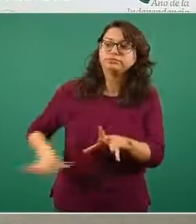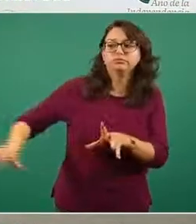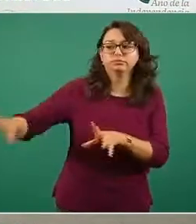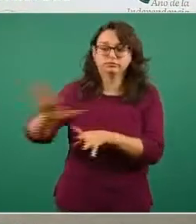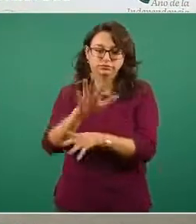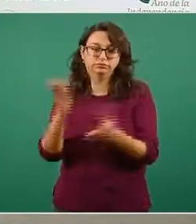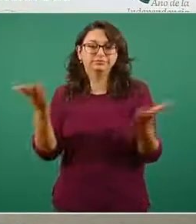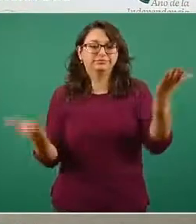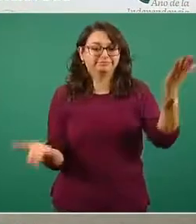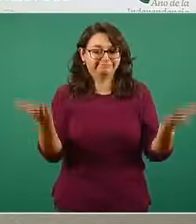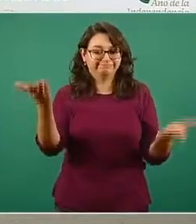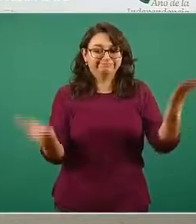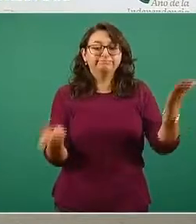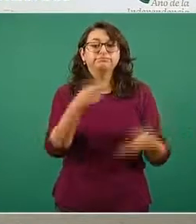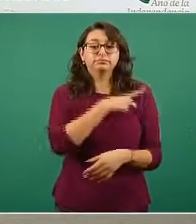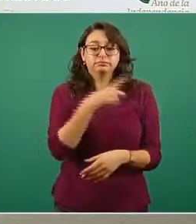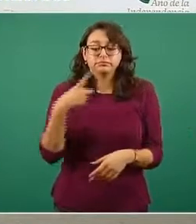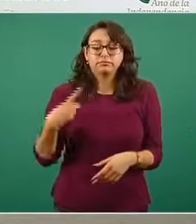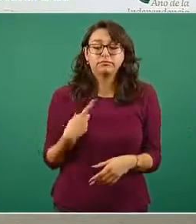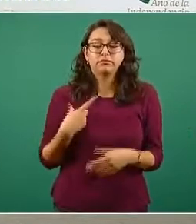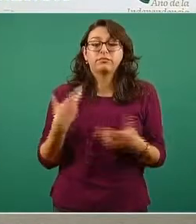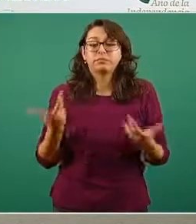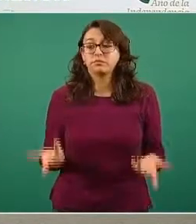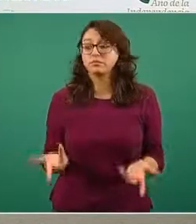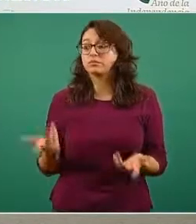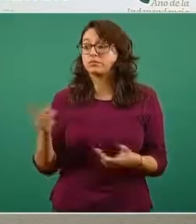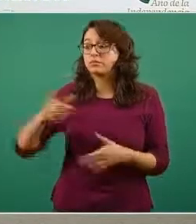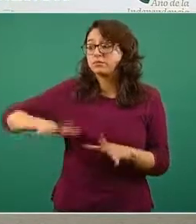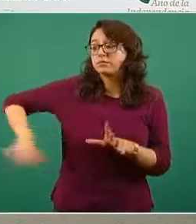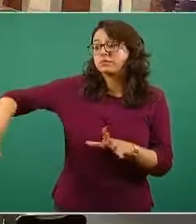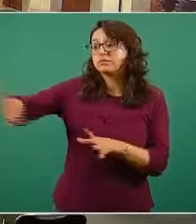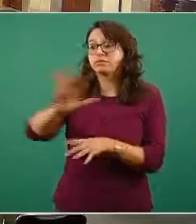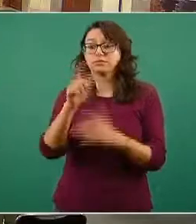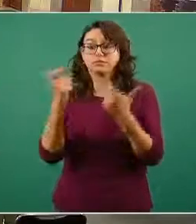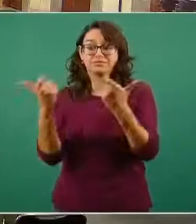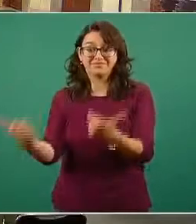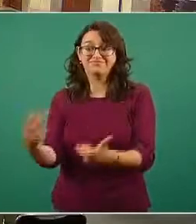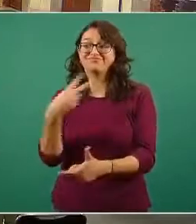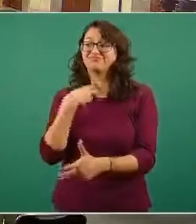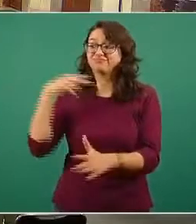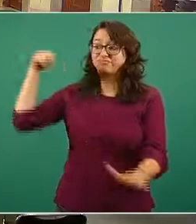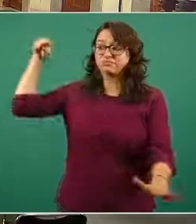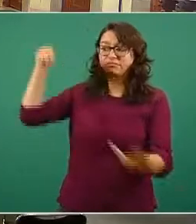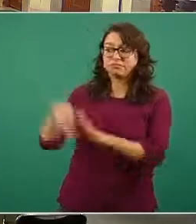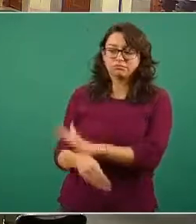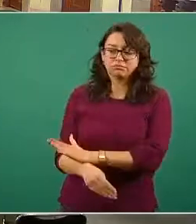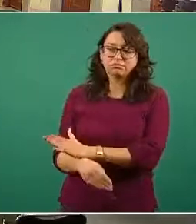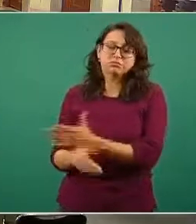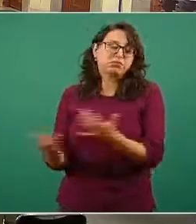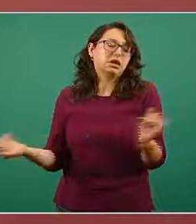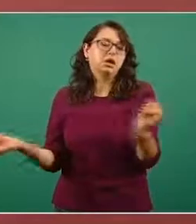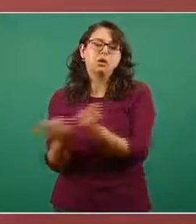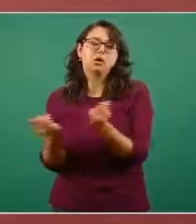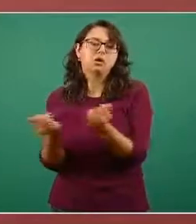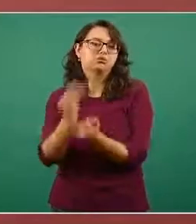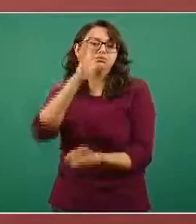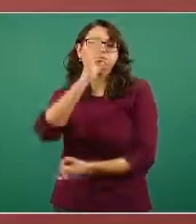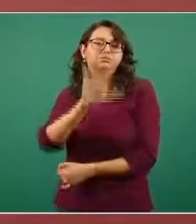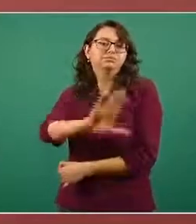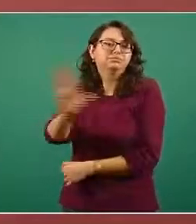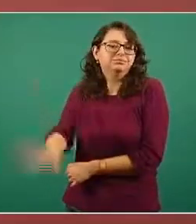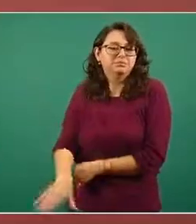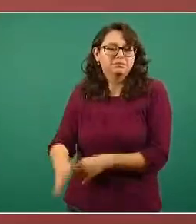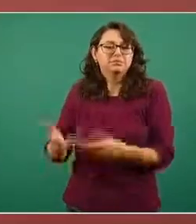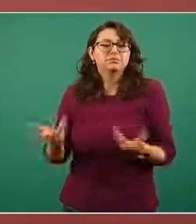Una sociedad que en un momento dado tuviera un colapso económico, pues definitivamente perecería. Estos dos objetivos en un momento dado